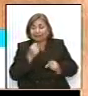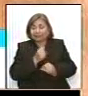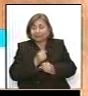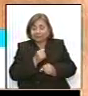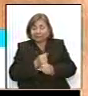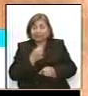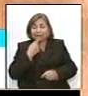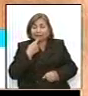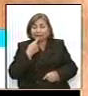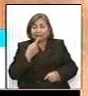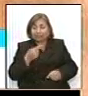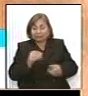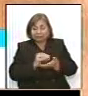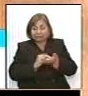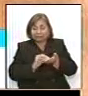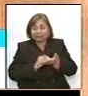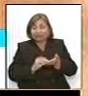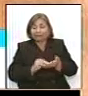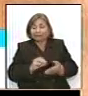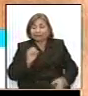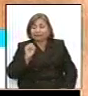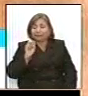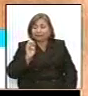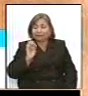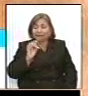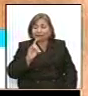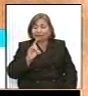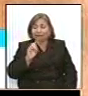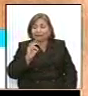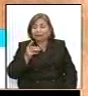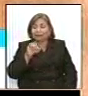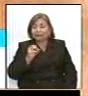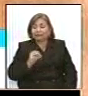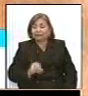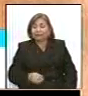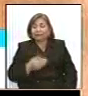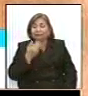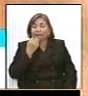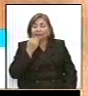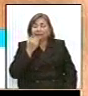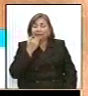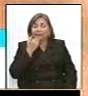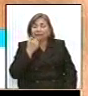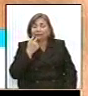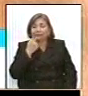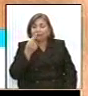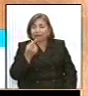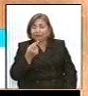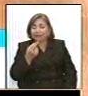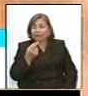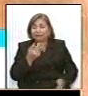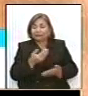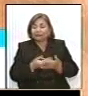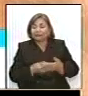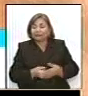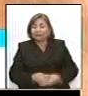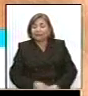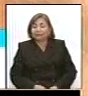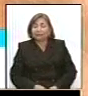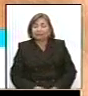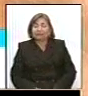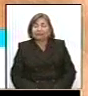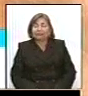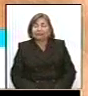denunciado por escrito, el señor segundo Agustín Ortiz Ramírez, quien ha declarado por escrito, como señaló, y cito